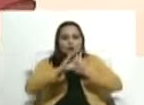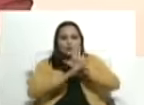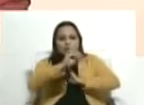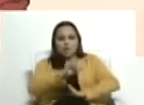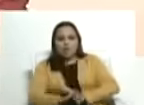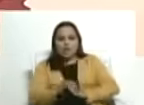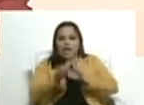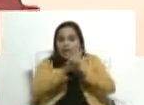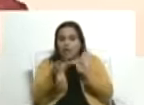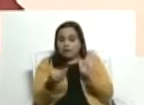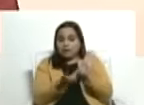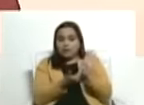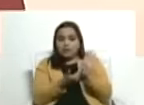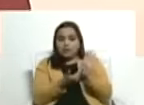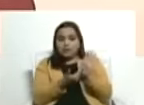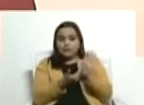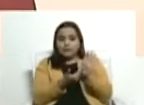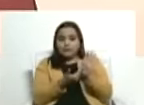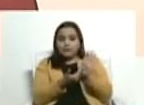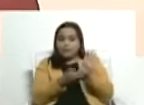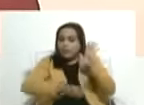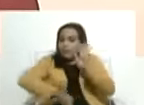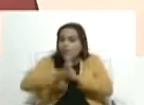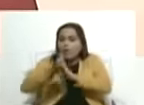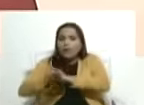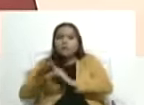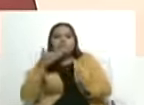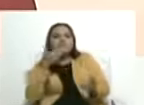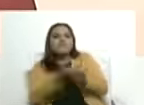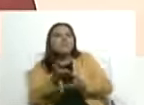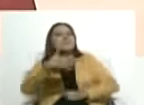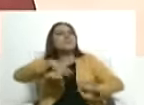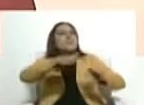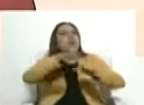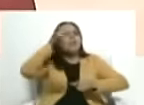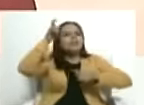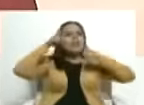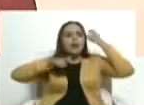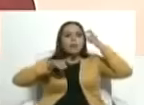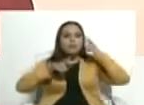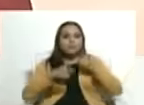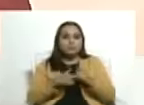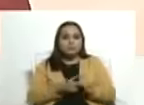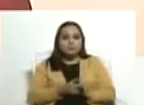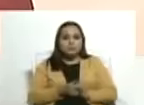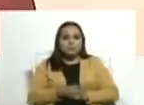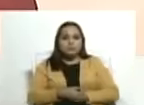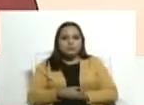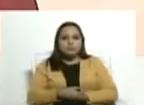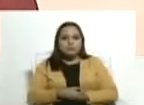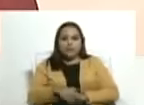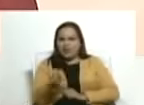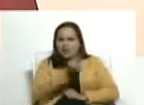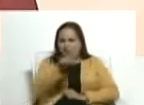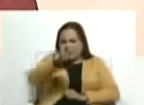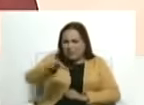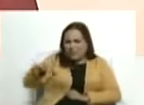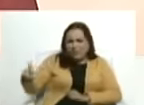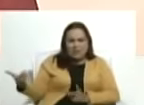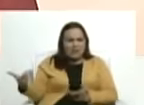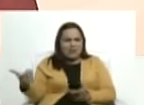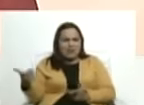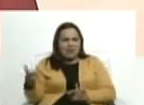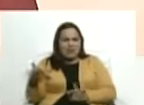ley, salió a reclamar dónde estaba su comandante en jefe. No los mamarrachos que salieron.